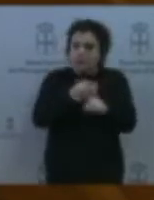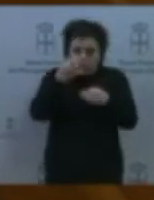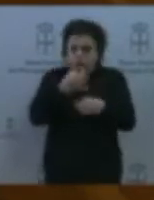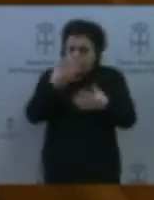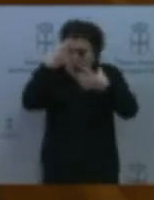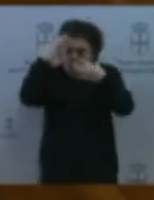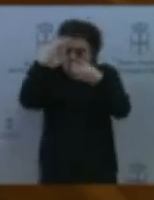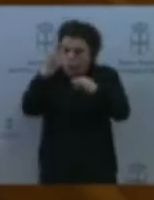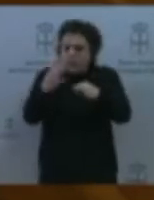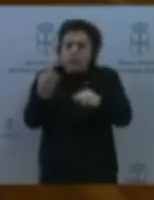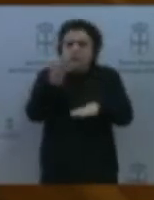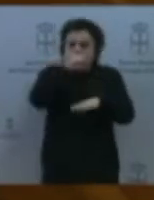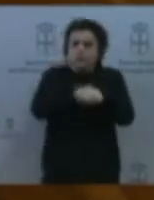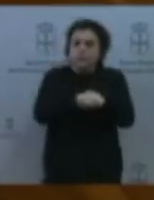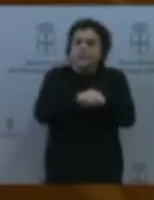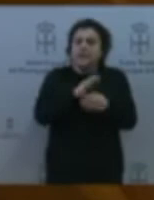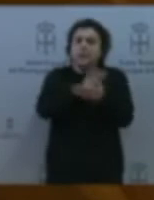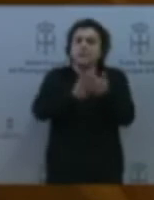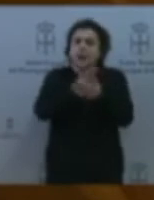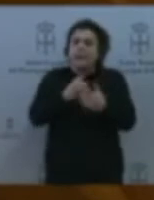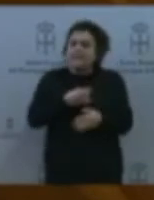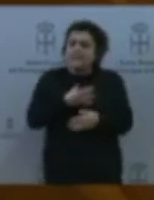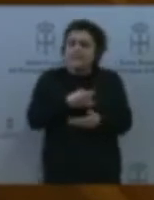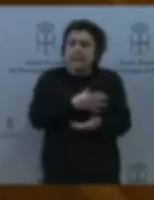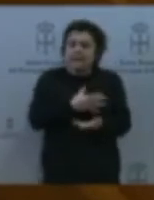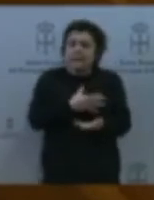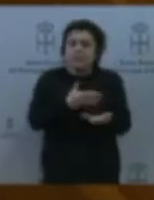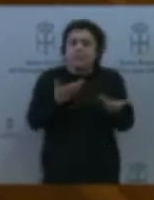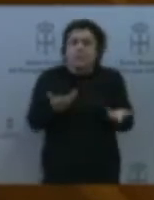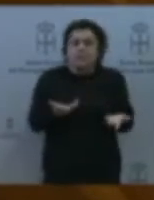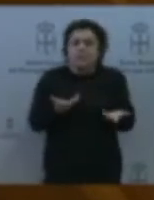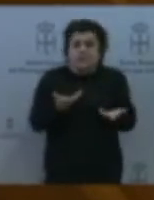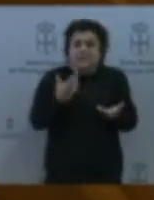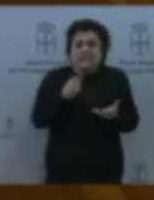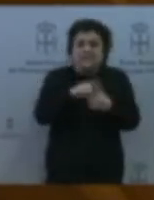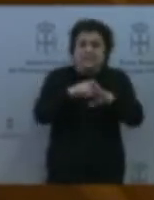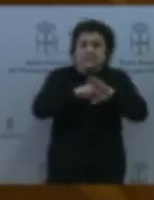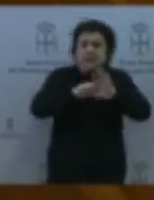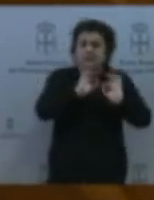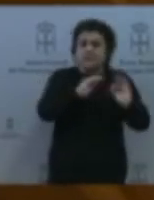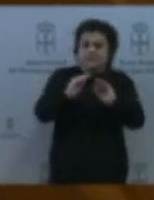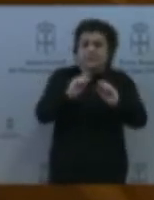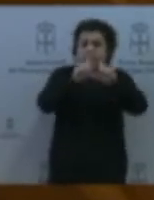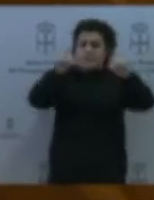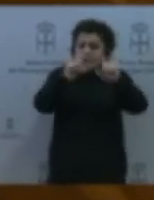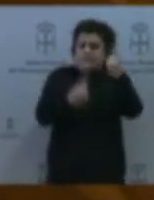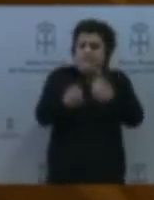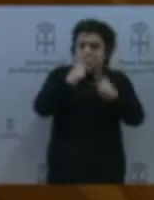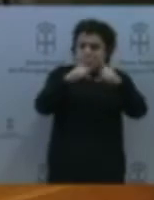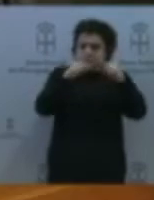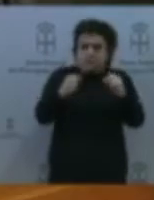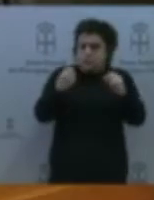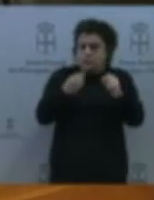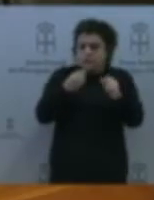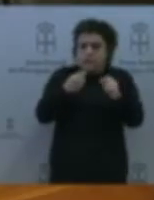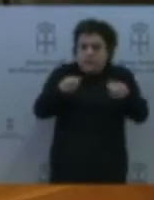que si ese fuera el motivo, entonces algunas empresas asturianas las teníamos que sacar del mercado. Tendríamos que cerrarlas, porque la